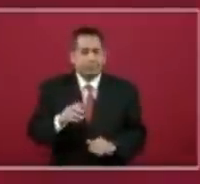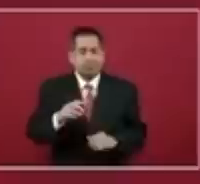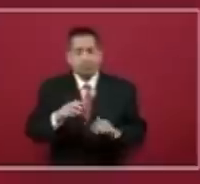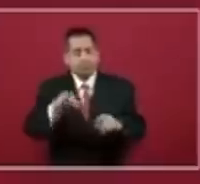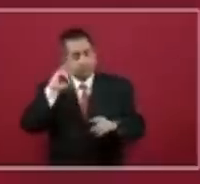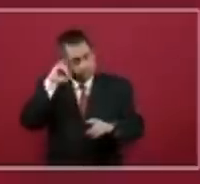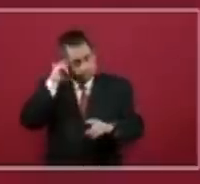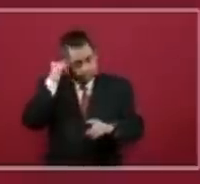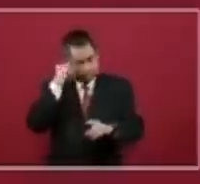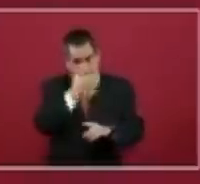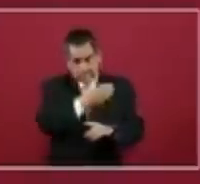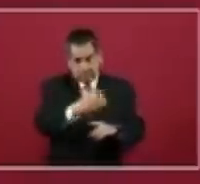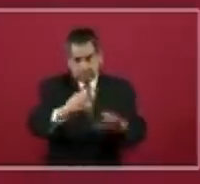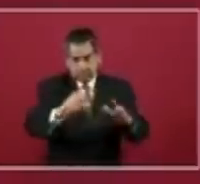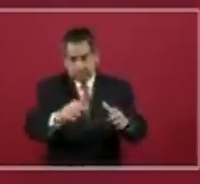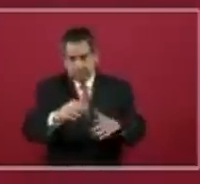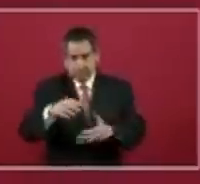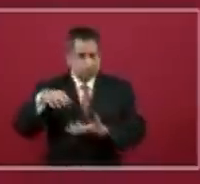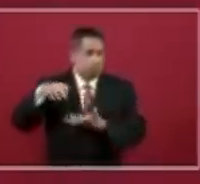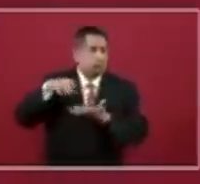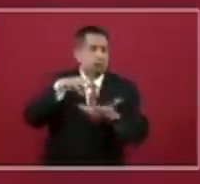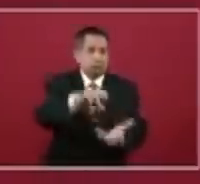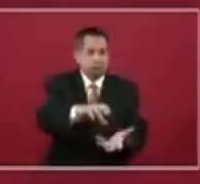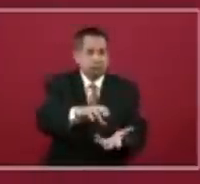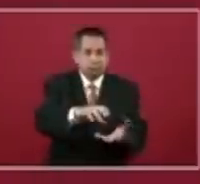campesinas, ¿sí?, recibían recursos